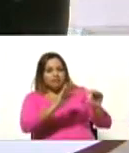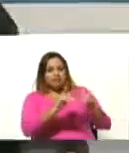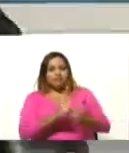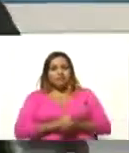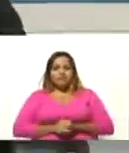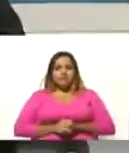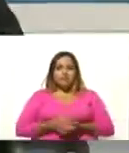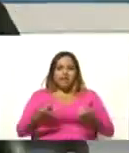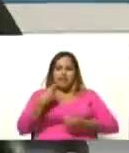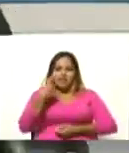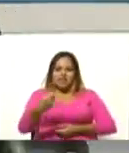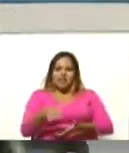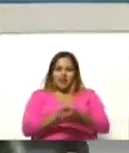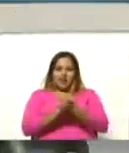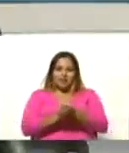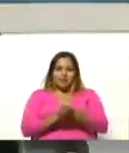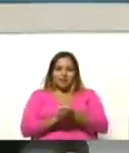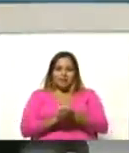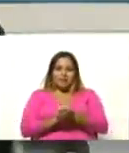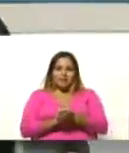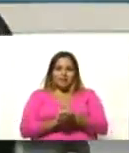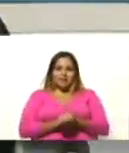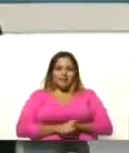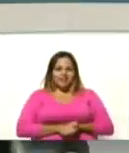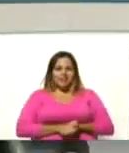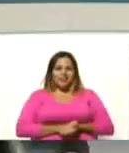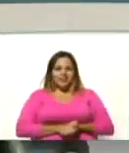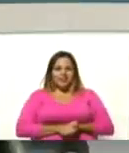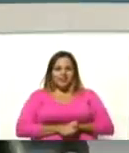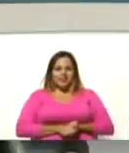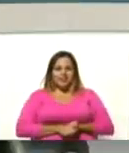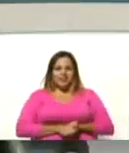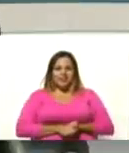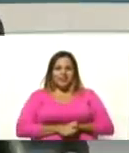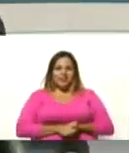Y veamos qué dicen nuestros amigos penetrados a las redes.